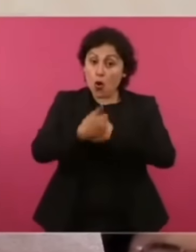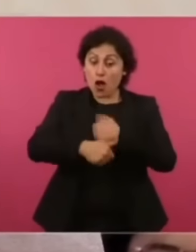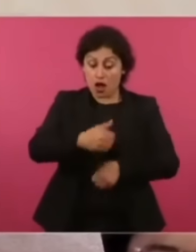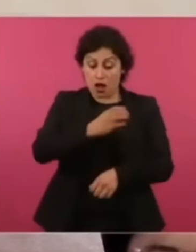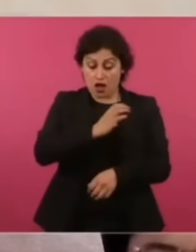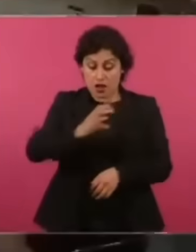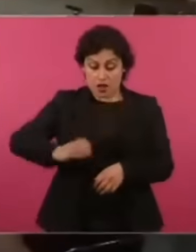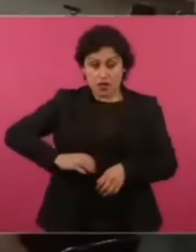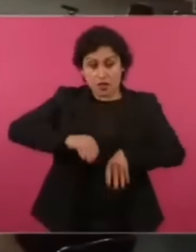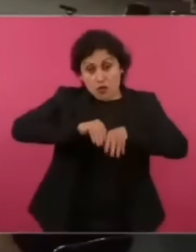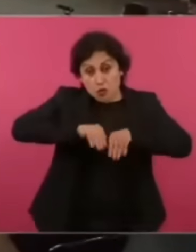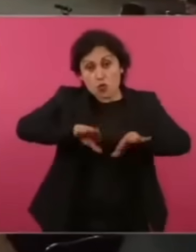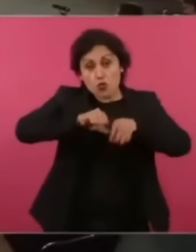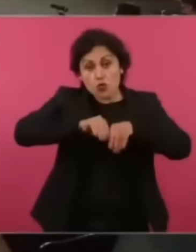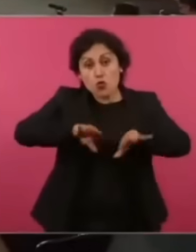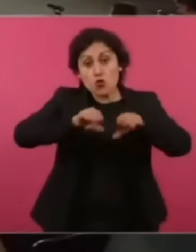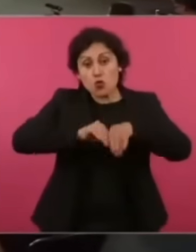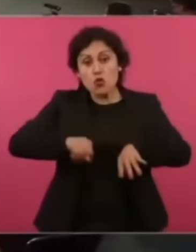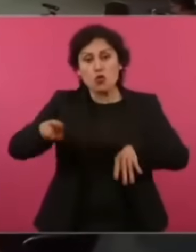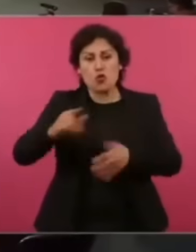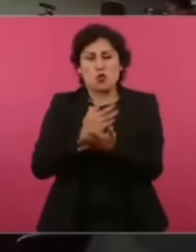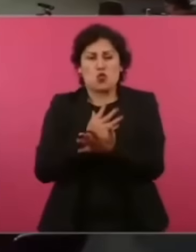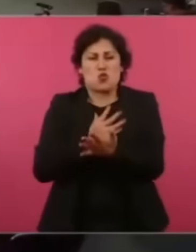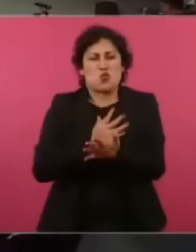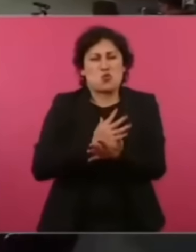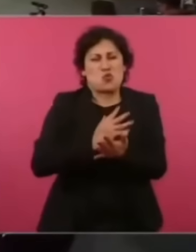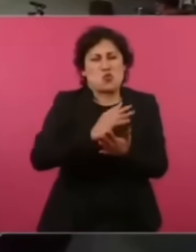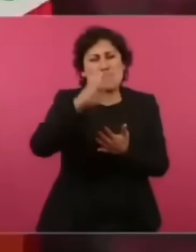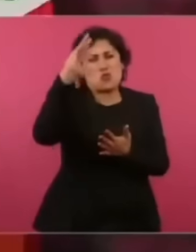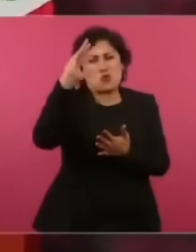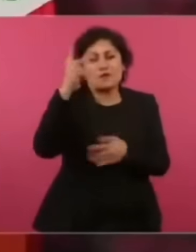como ahora, las autoridades electorales